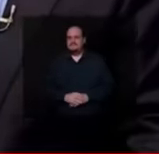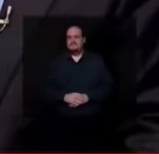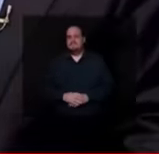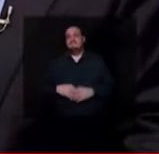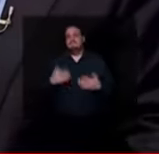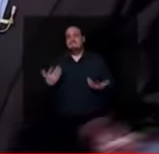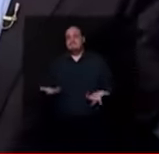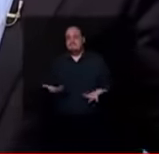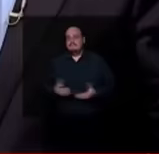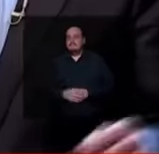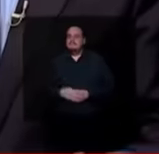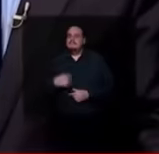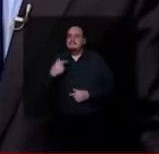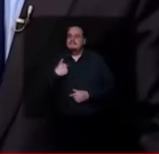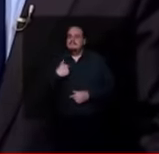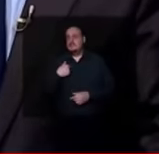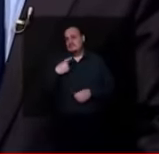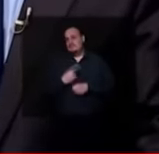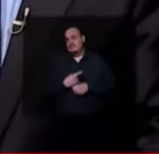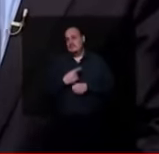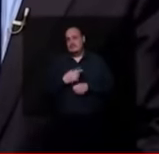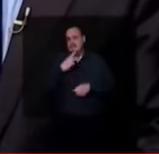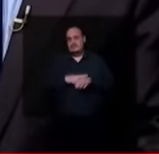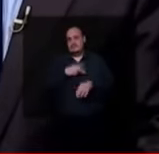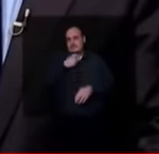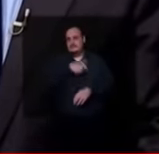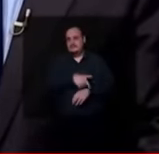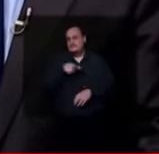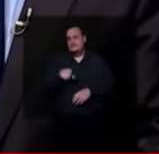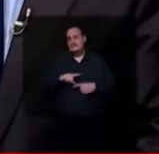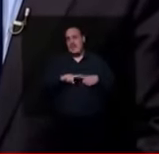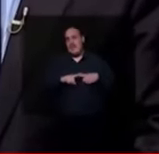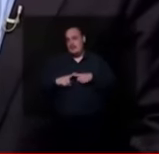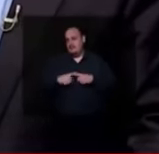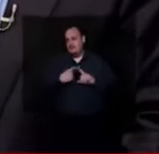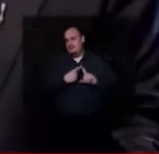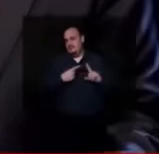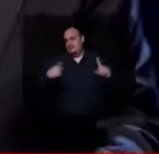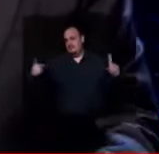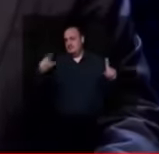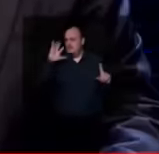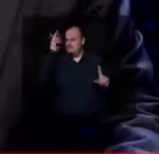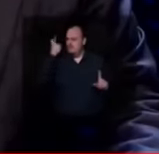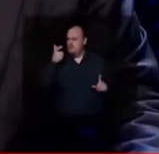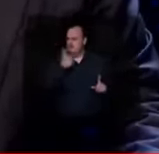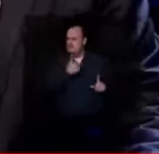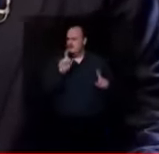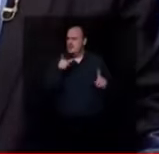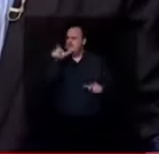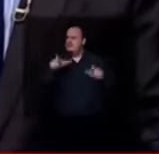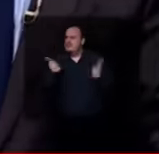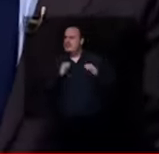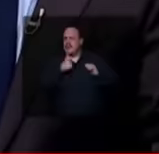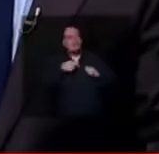faltaban precisiones técnicas. Milei intentaba explicar esto como que bueno, que los estados pueden comerciar libremente por más que a él no le gusten los países comunistas y que si